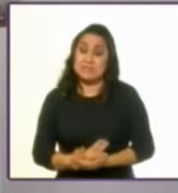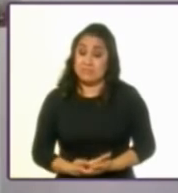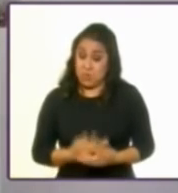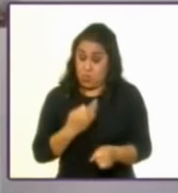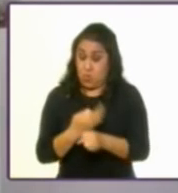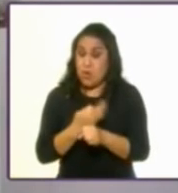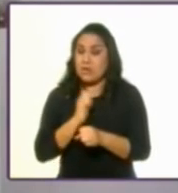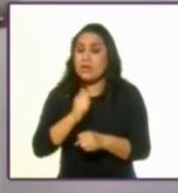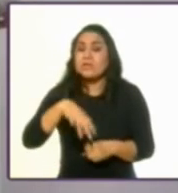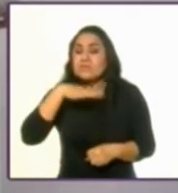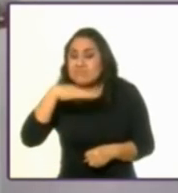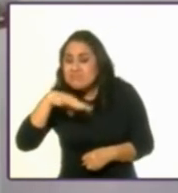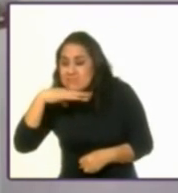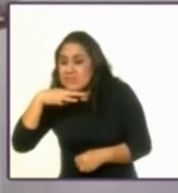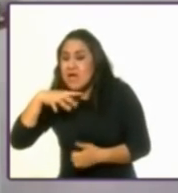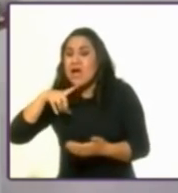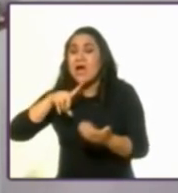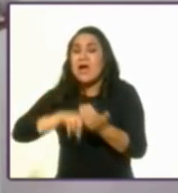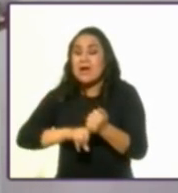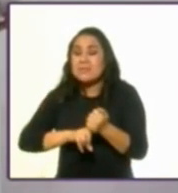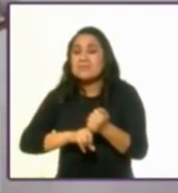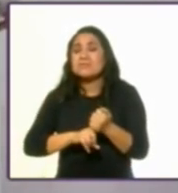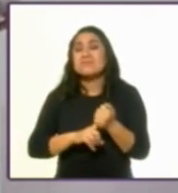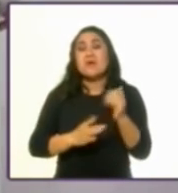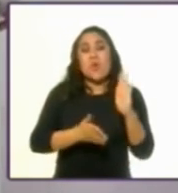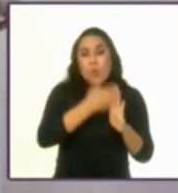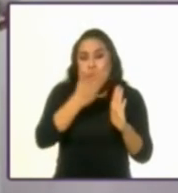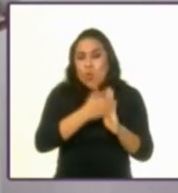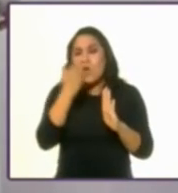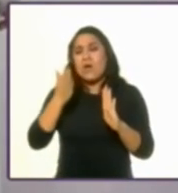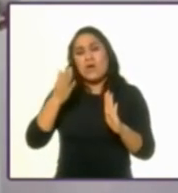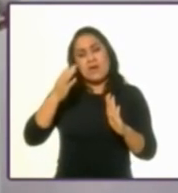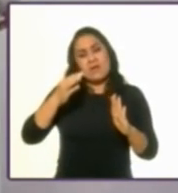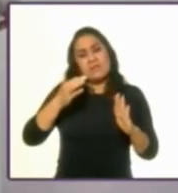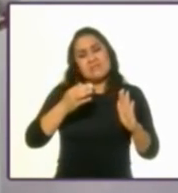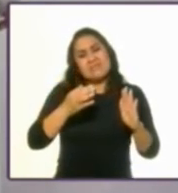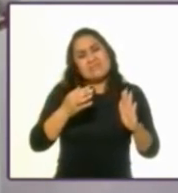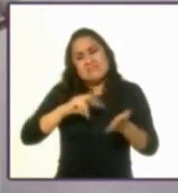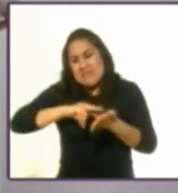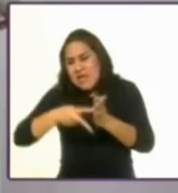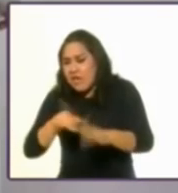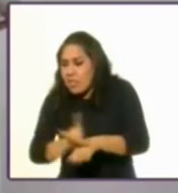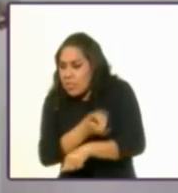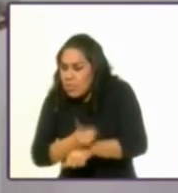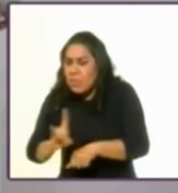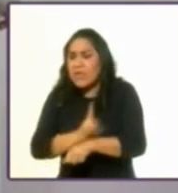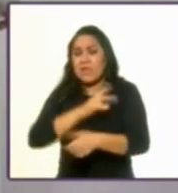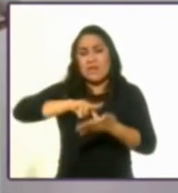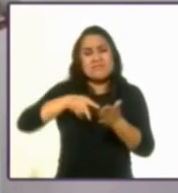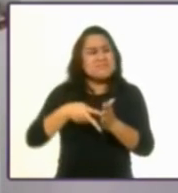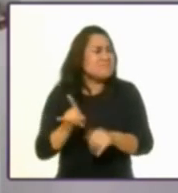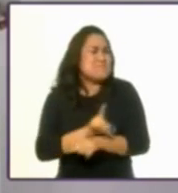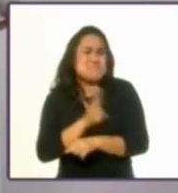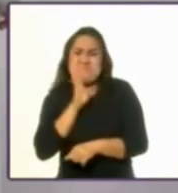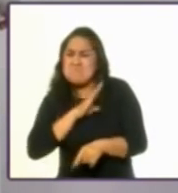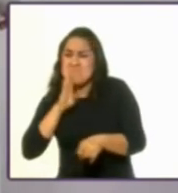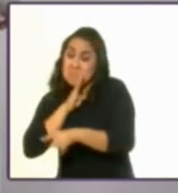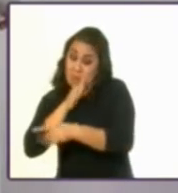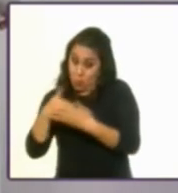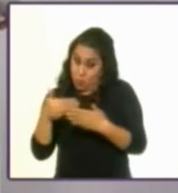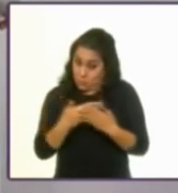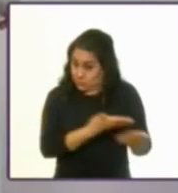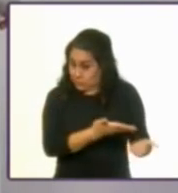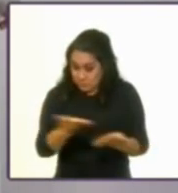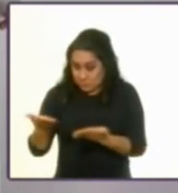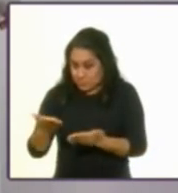viene de las relaciones inconfesables con constructores con desarrolladores con malos arquitectos con malos ingenieros en fin el diagnóstico es de ustedes